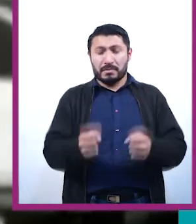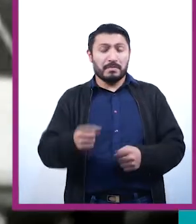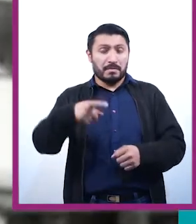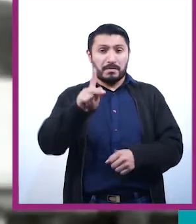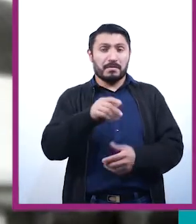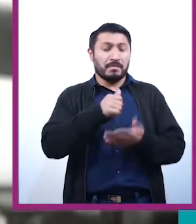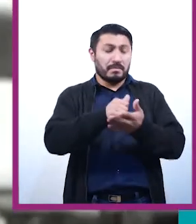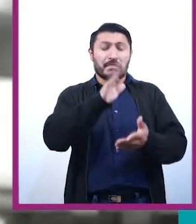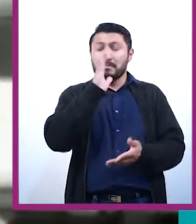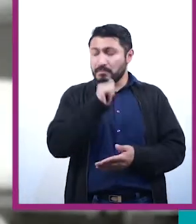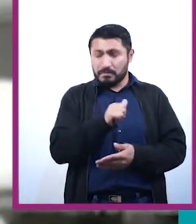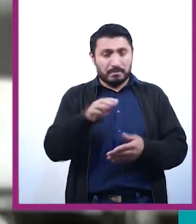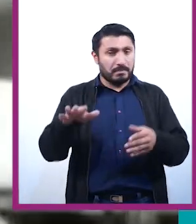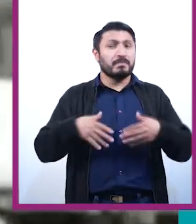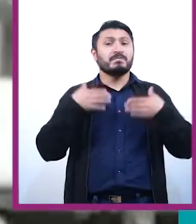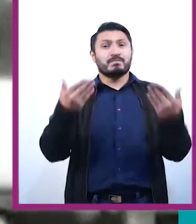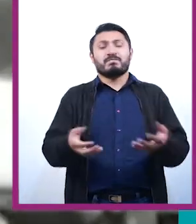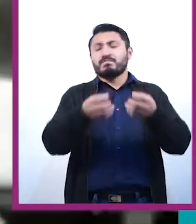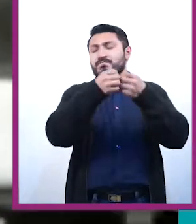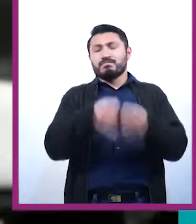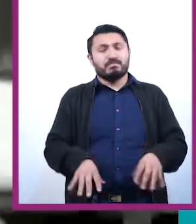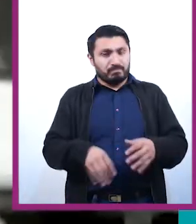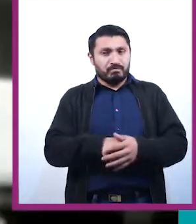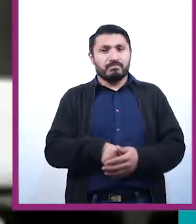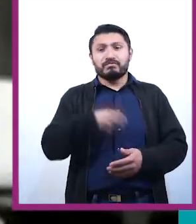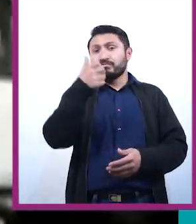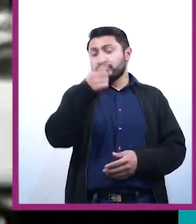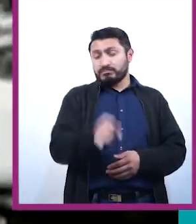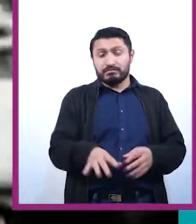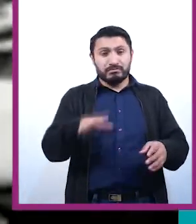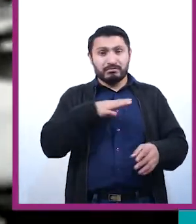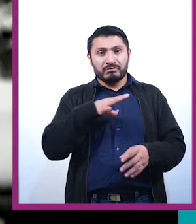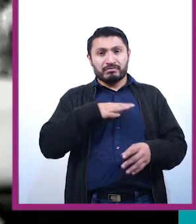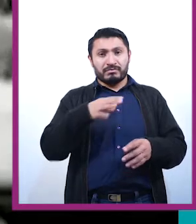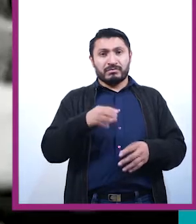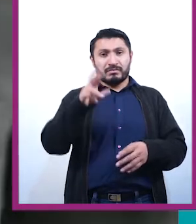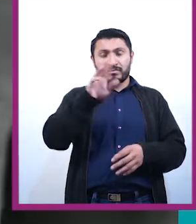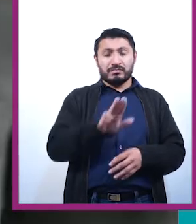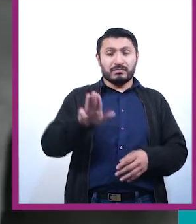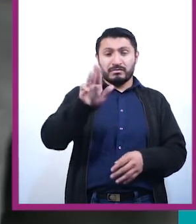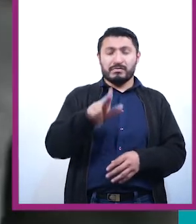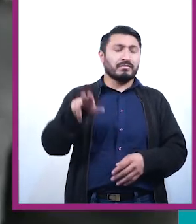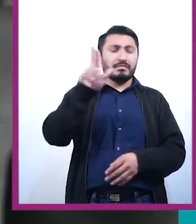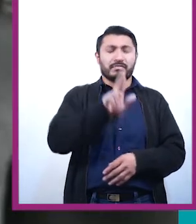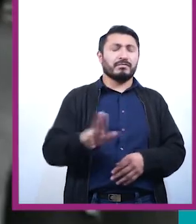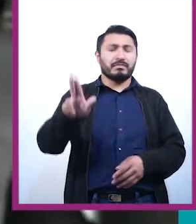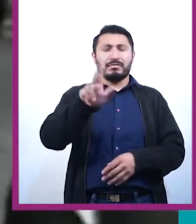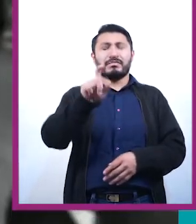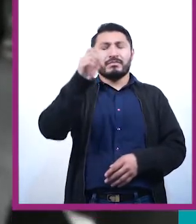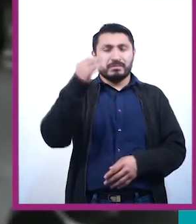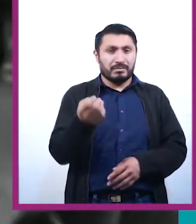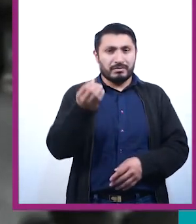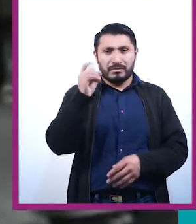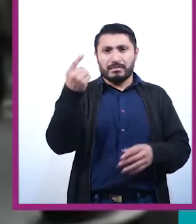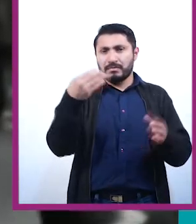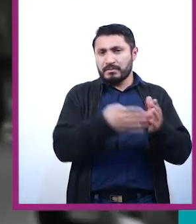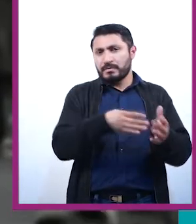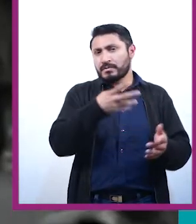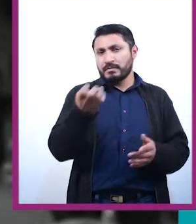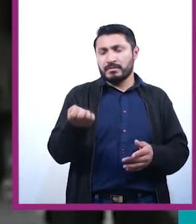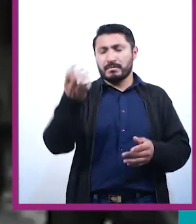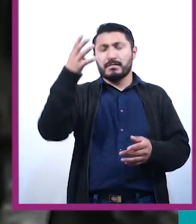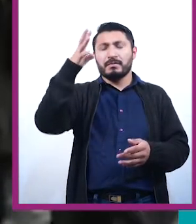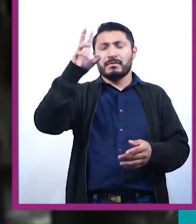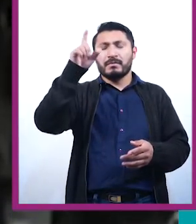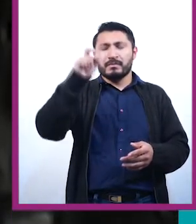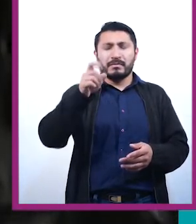pudieron hacer. La confianza se había perdido. Es así como llegamos al martes 29 de octubre de 1929,